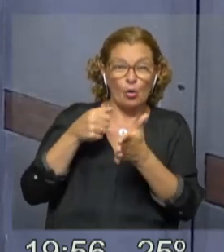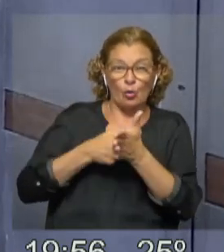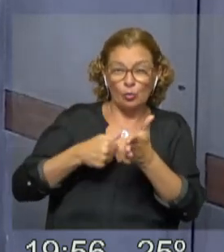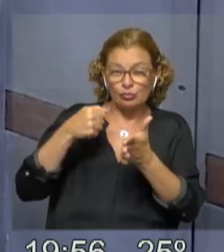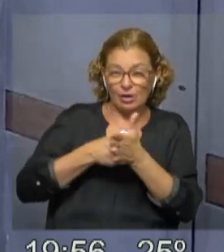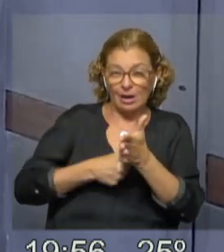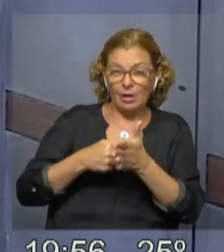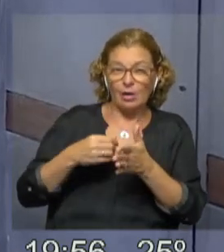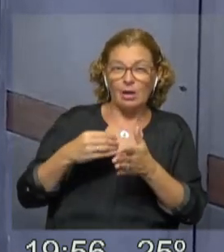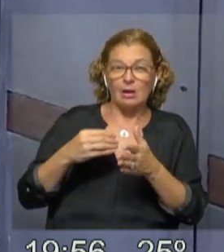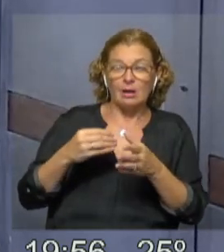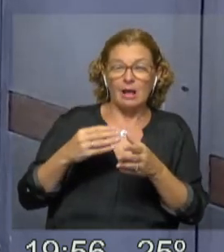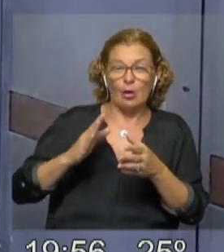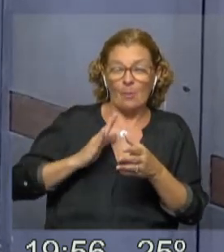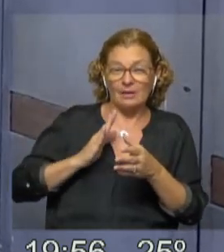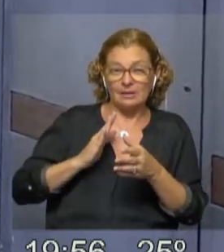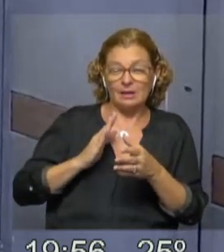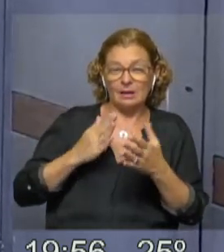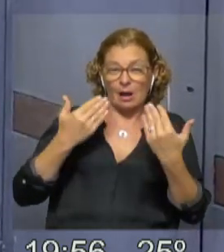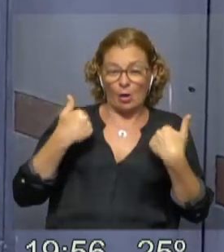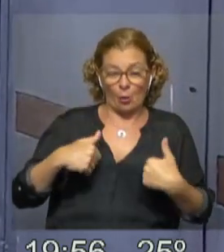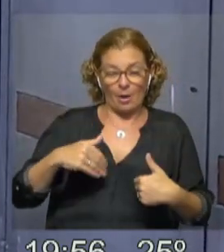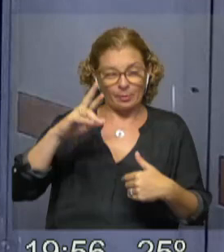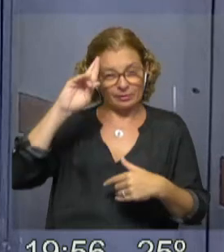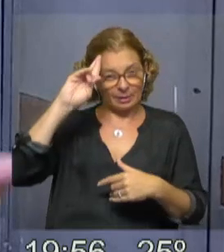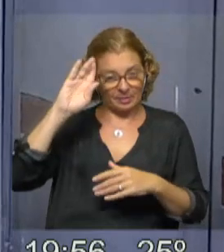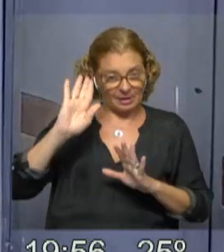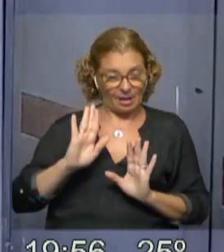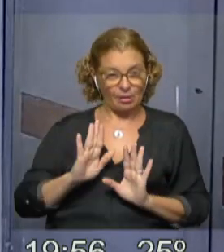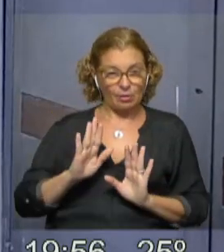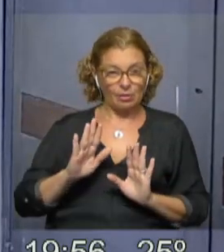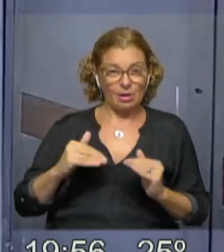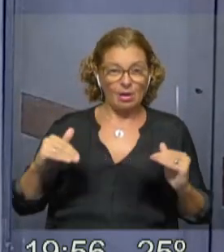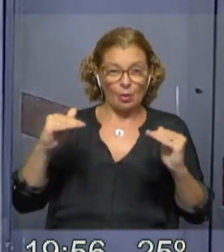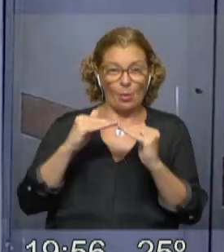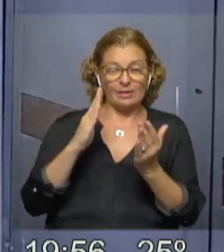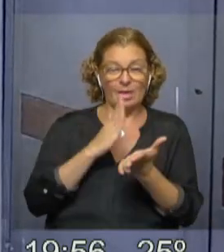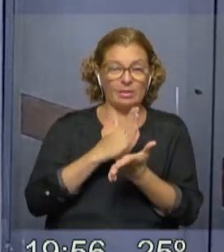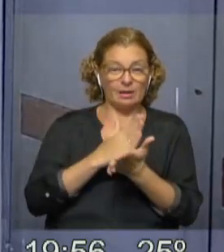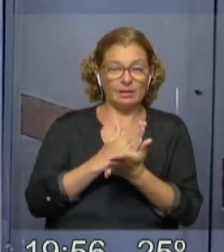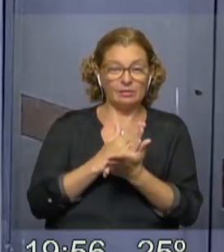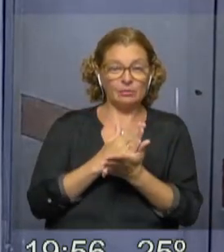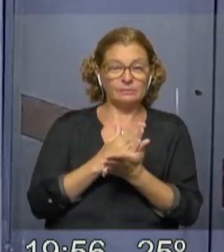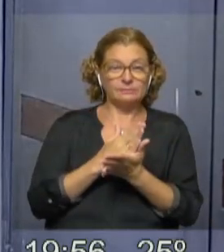las mujeres cis, de que los cuerpos sean respetados y que tengamos igualdad de derechos.